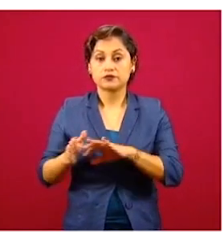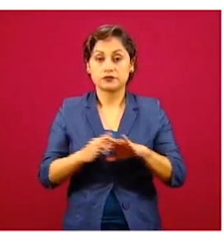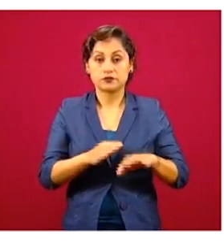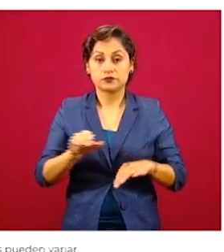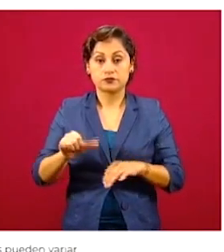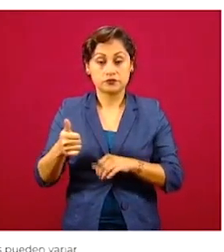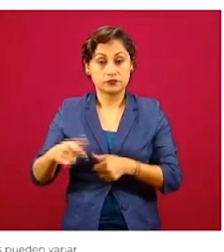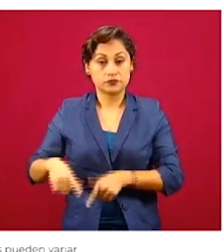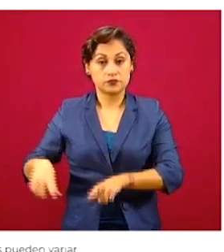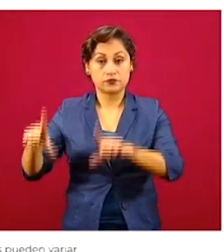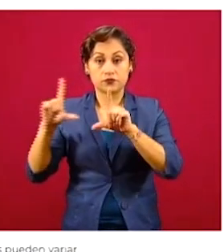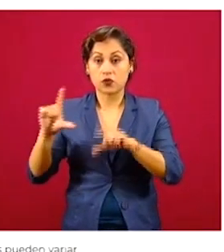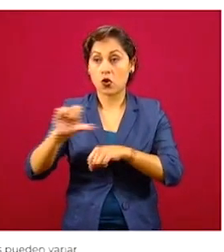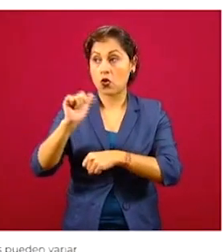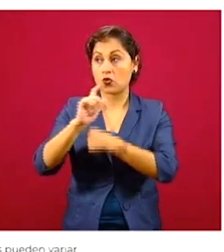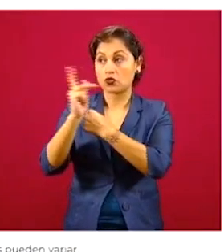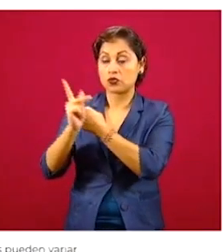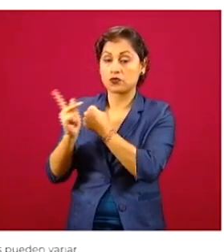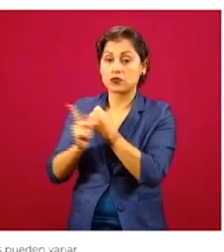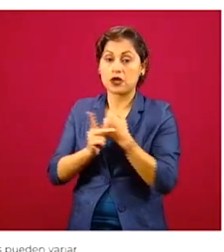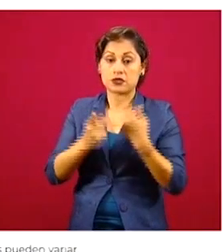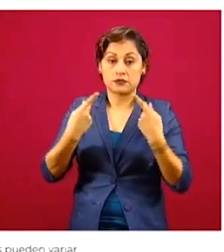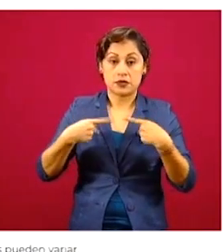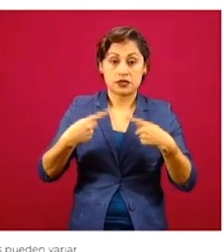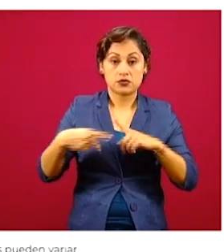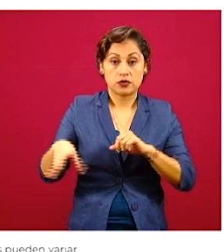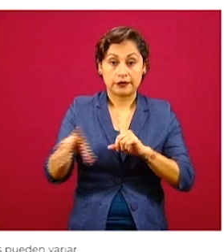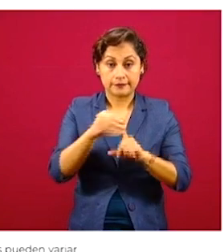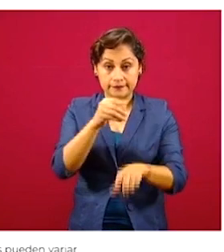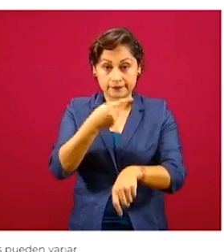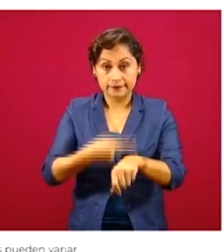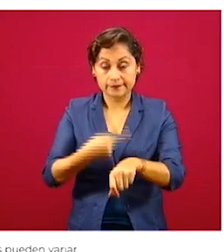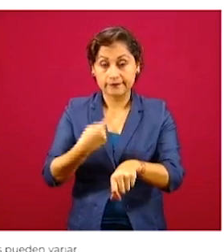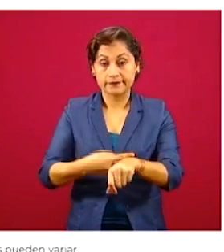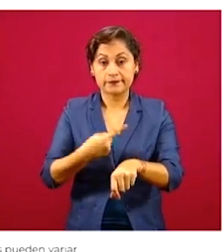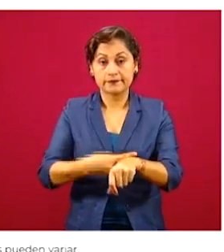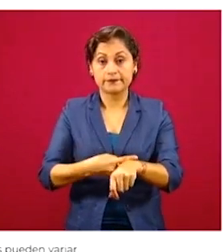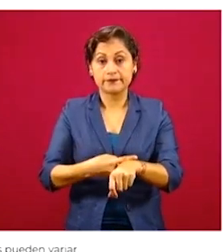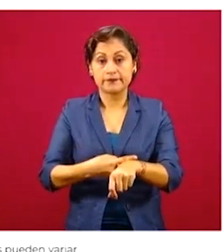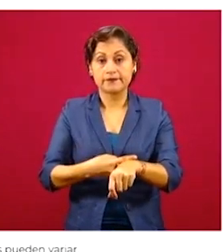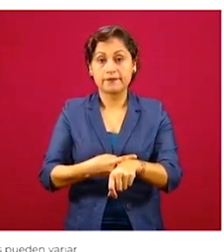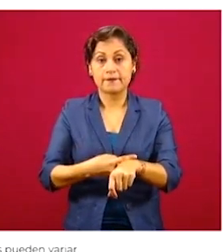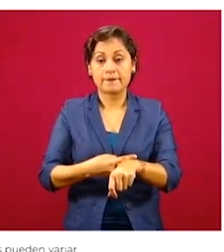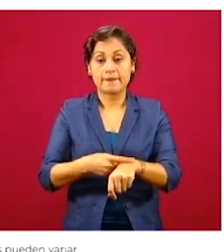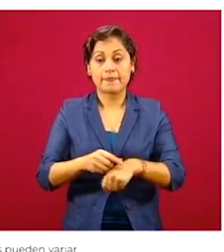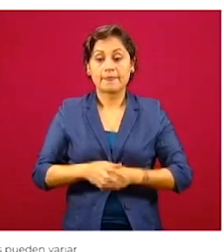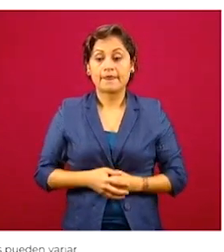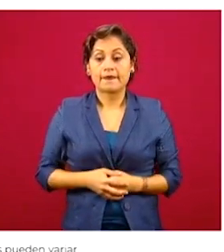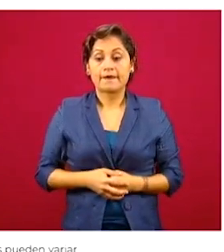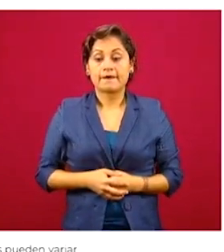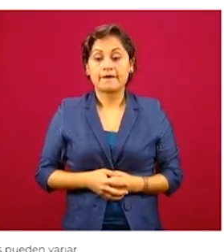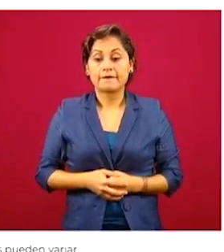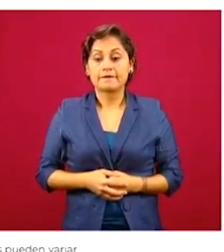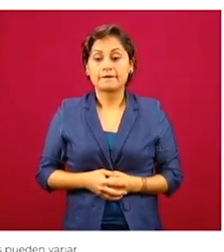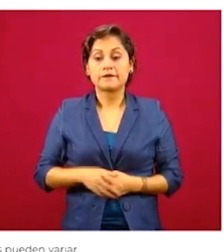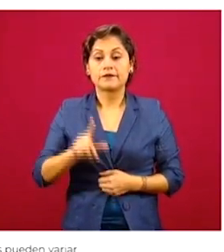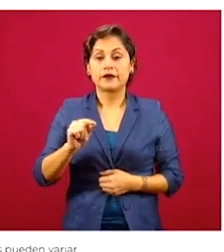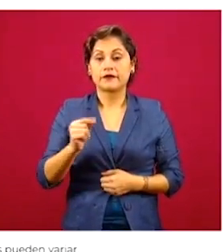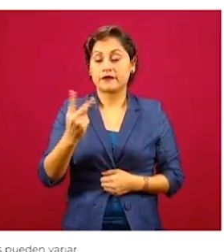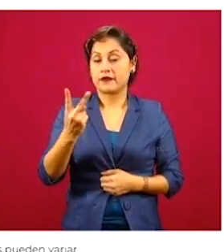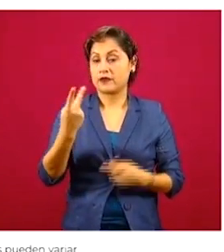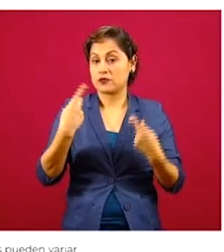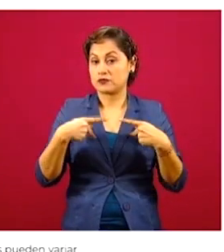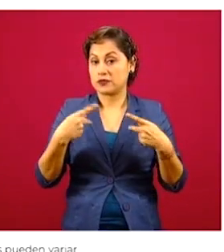Unidos, contagios, es decir, personas a cargo de los consulados mexicanos, 72